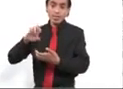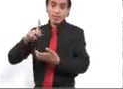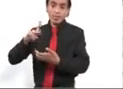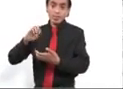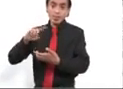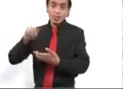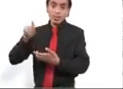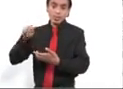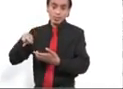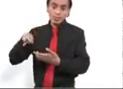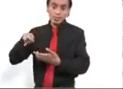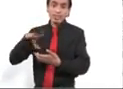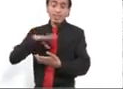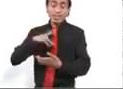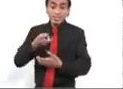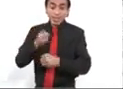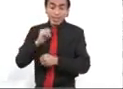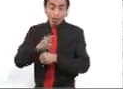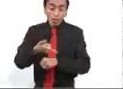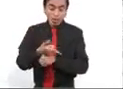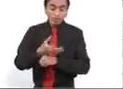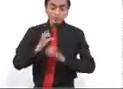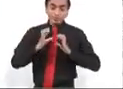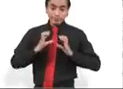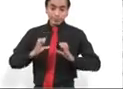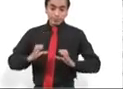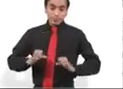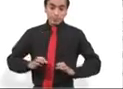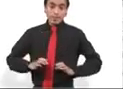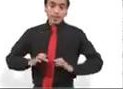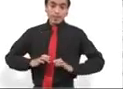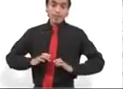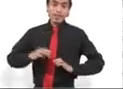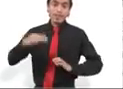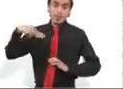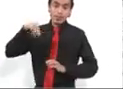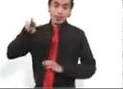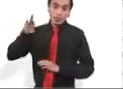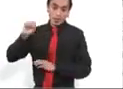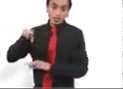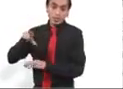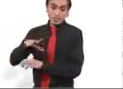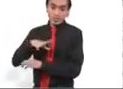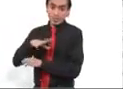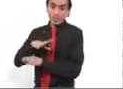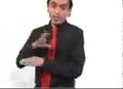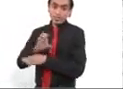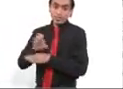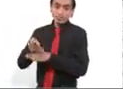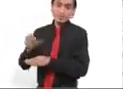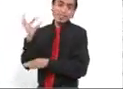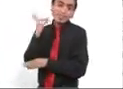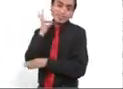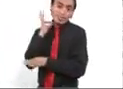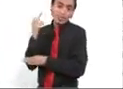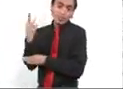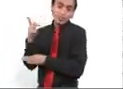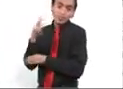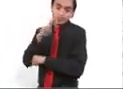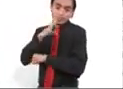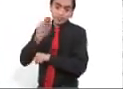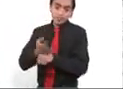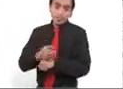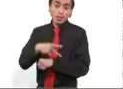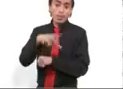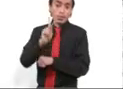Por haber encontrado su cuerpo en Morelos, le corresponde formalmente a la Fiscalía de Morelos. Pero la Fiscal